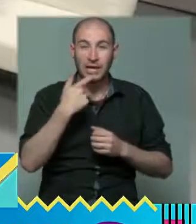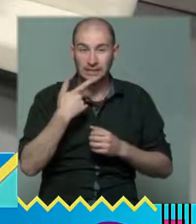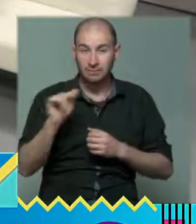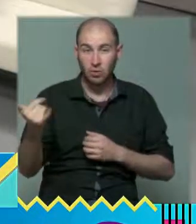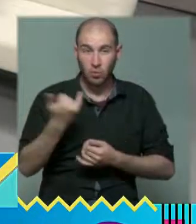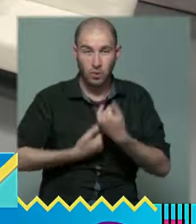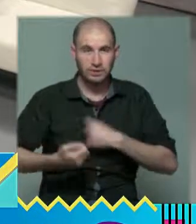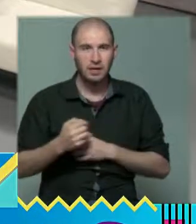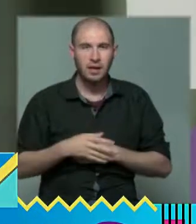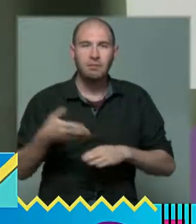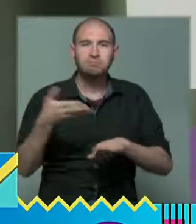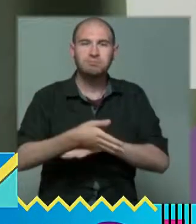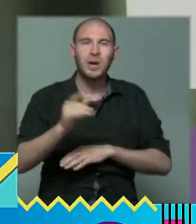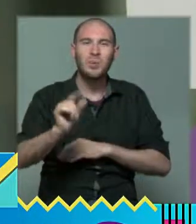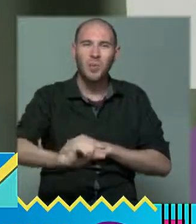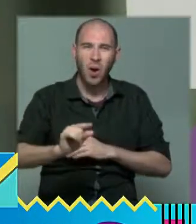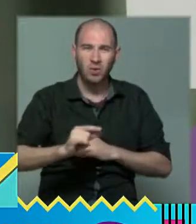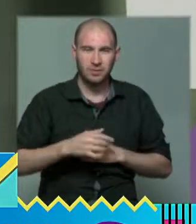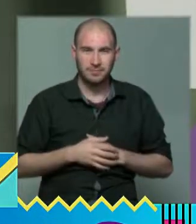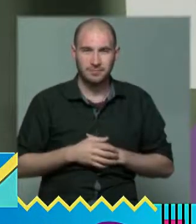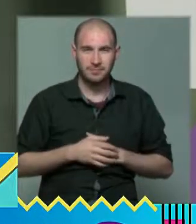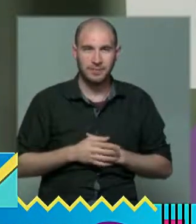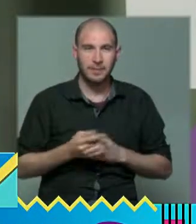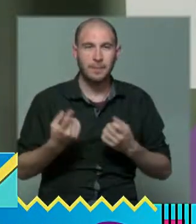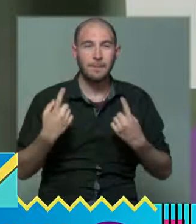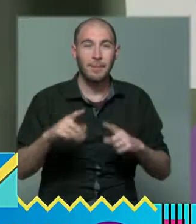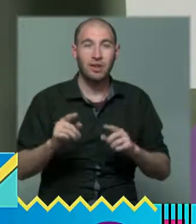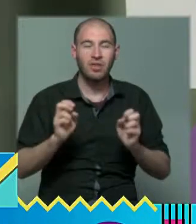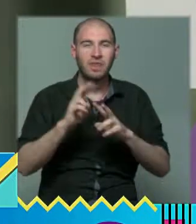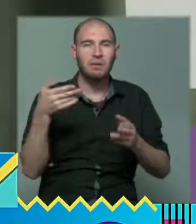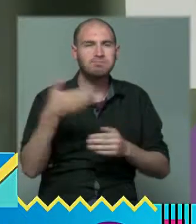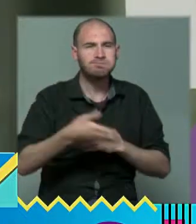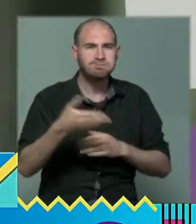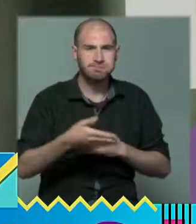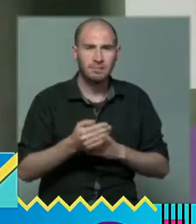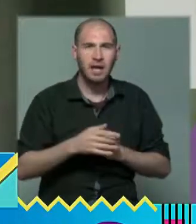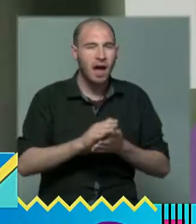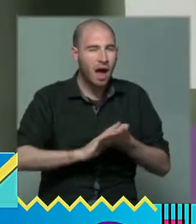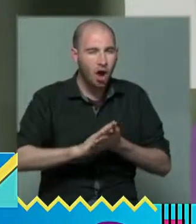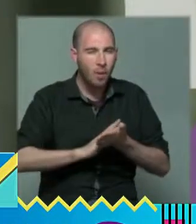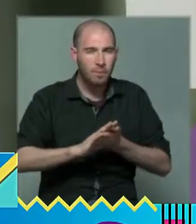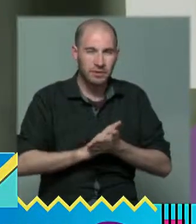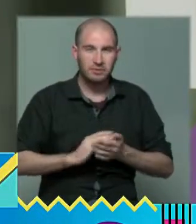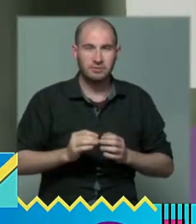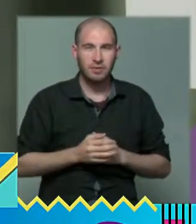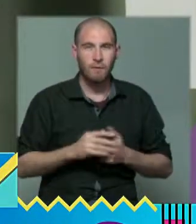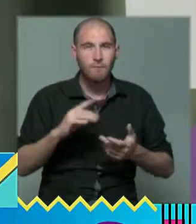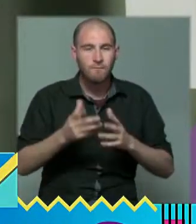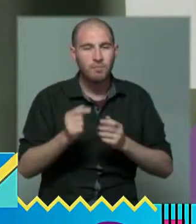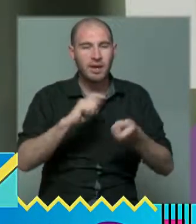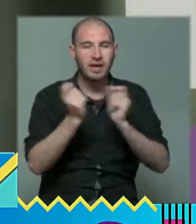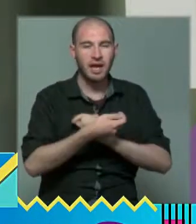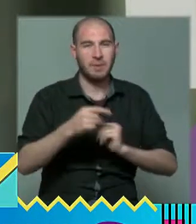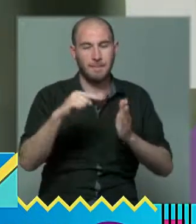mencionabas que la reincidencia es poca, ¿sí? Pero el tema de la reincidencia es uno de los argumentos por el cual, de algún modo, se intenta modificar